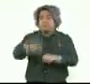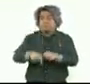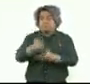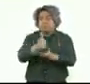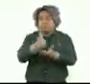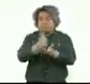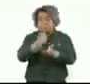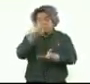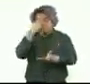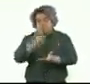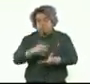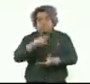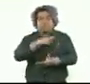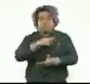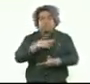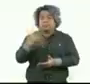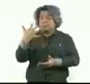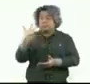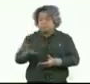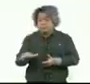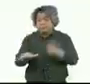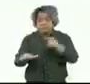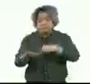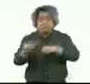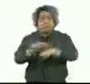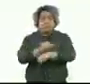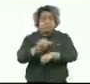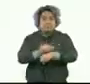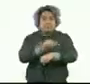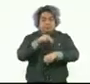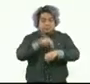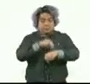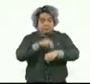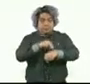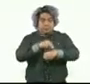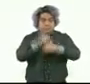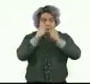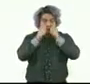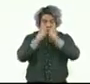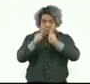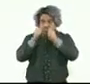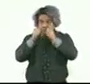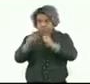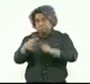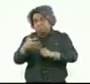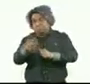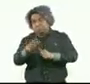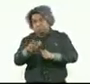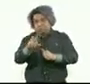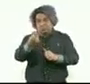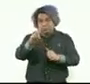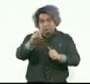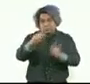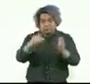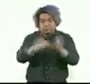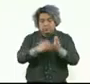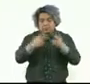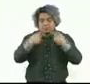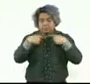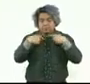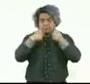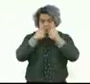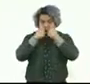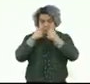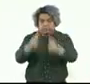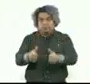tenemos 10 unidades médicas móviles que atienden alrededor de 30,000 habitantes